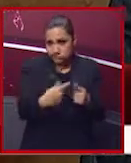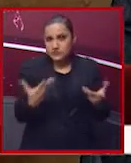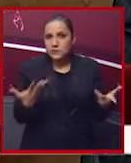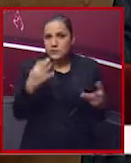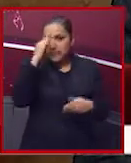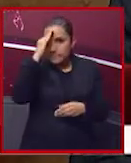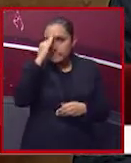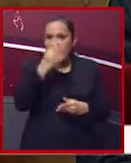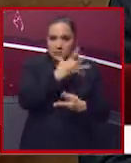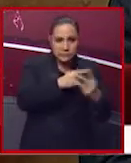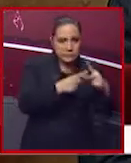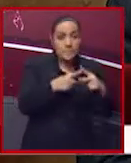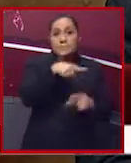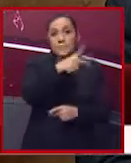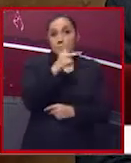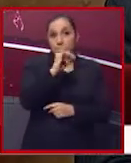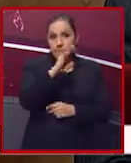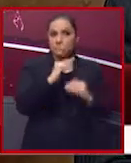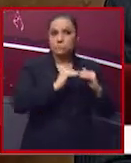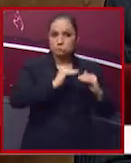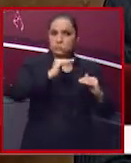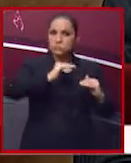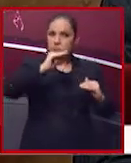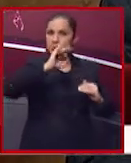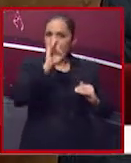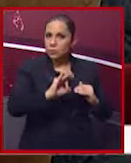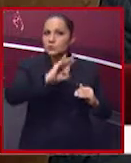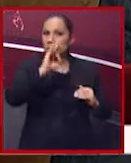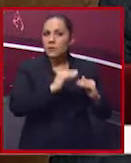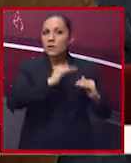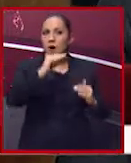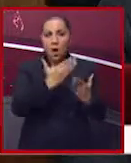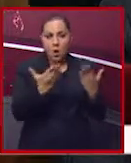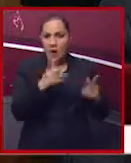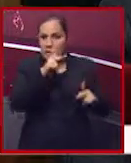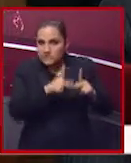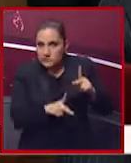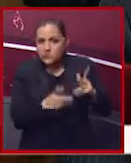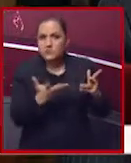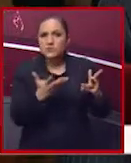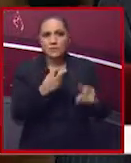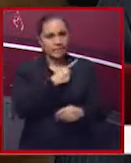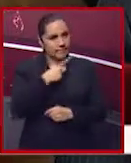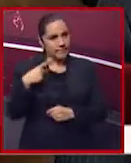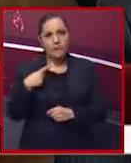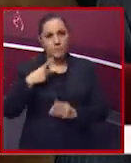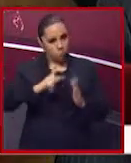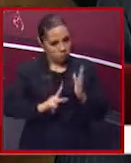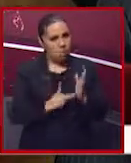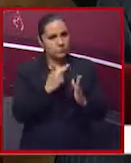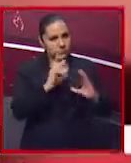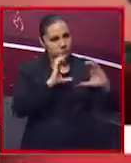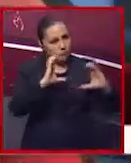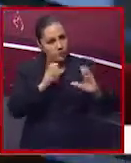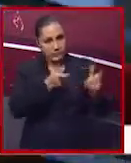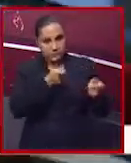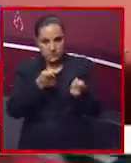tendencia alcista se interrumpió en el 2017 y es nuestro compromiso y nuestro propósito de continuar con esta estabilización del nivel de